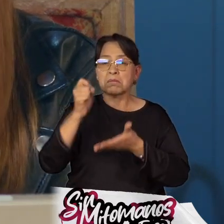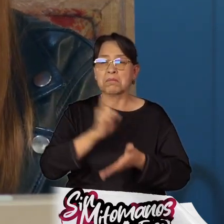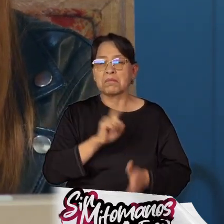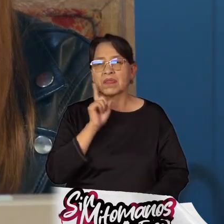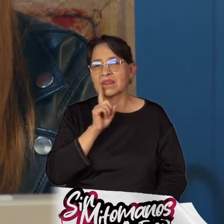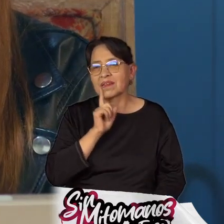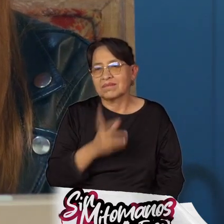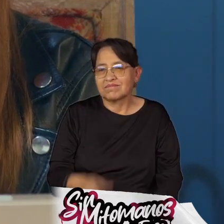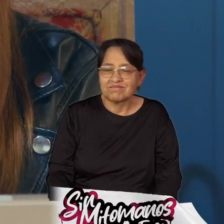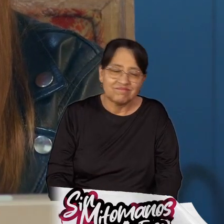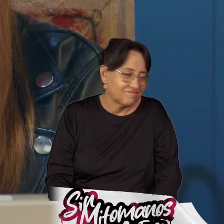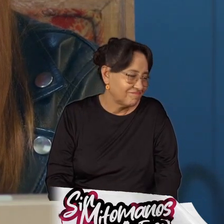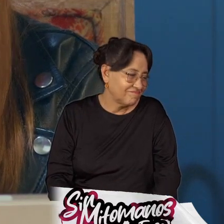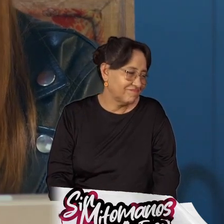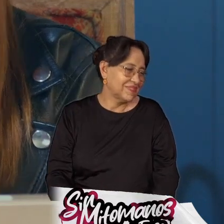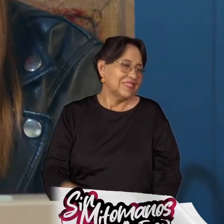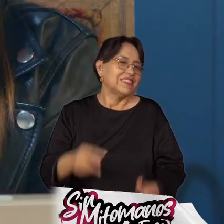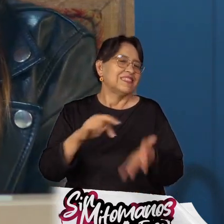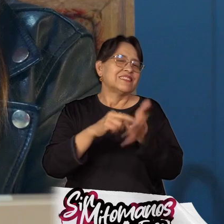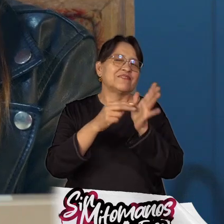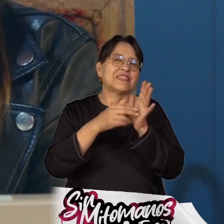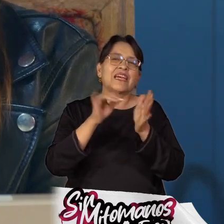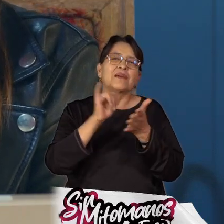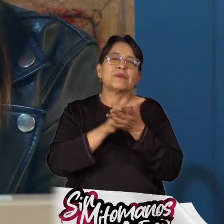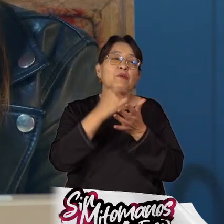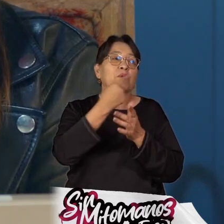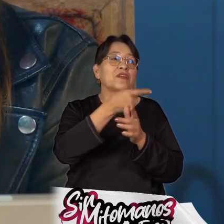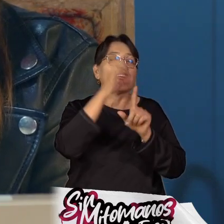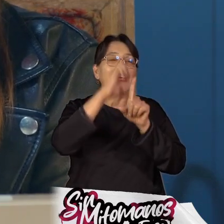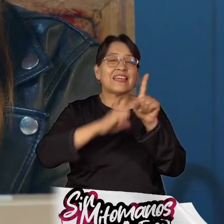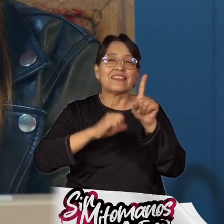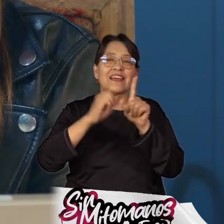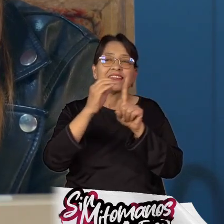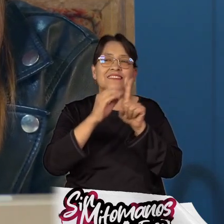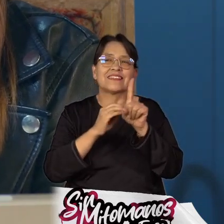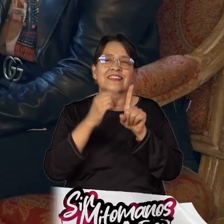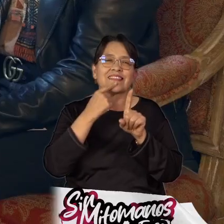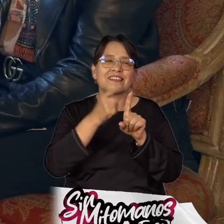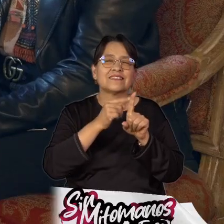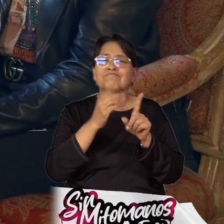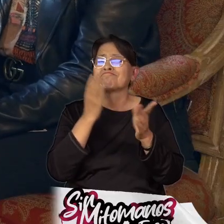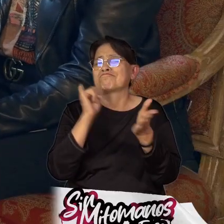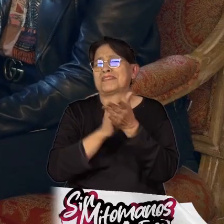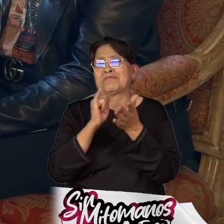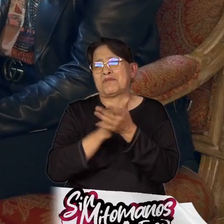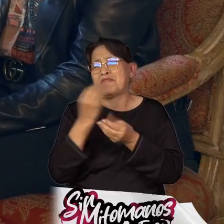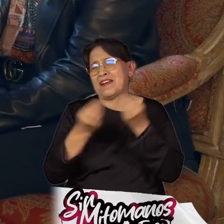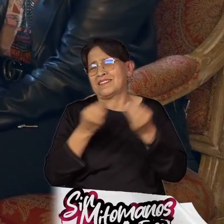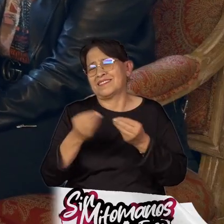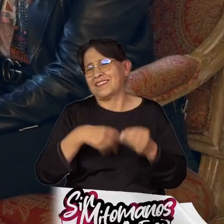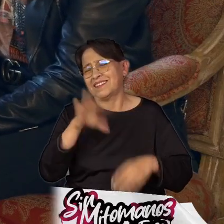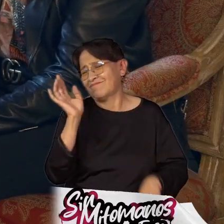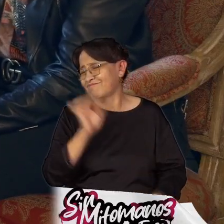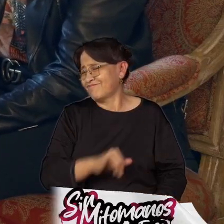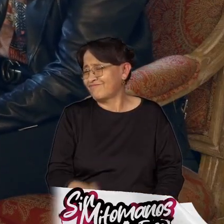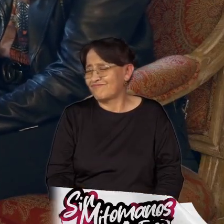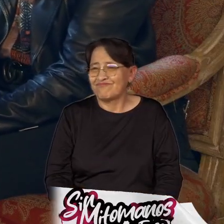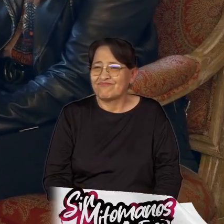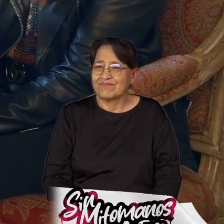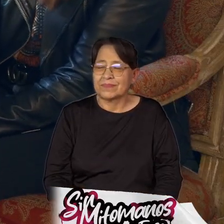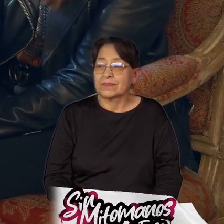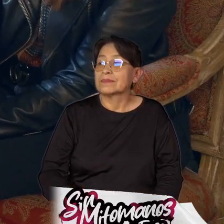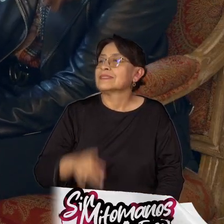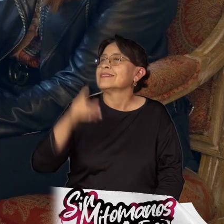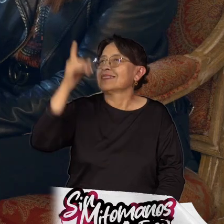o se dejen los estratos, pues la injusticia va a seguir existiendo. Va a haber injusticia social y por eso me quedo con esa palabra textual del Señor Jesús cuando